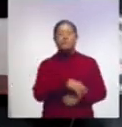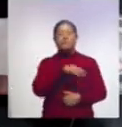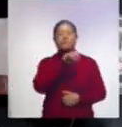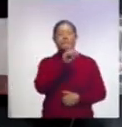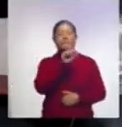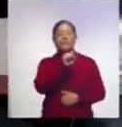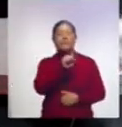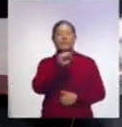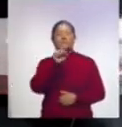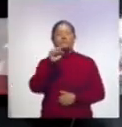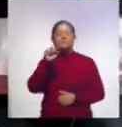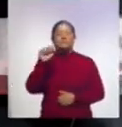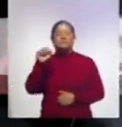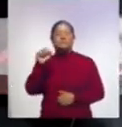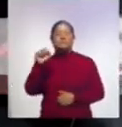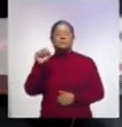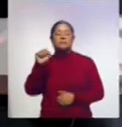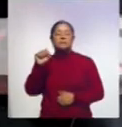Entonces,